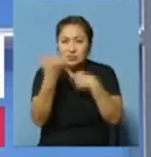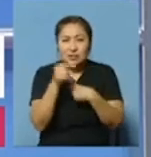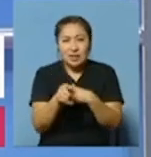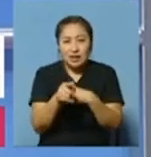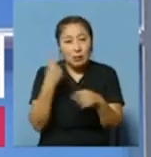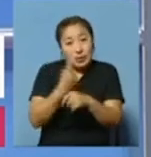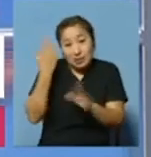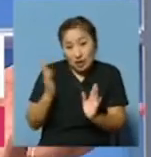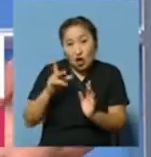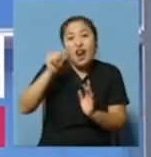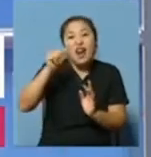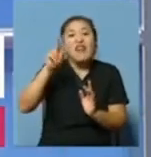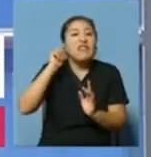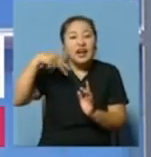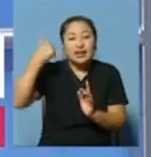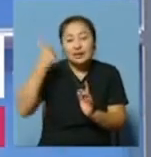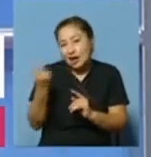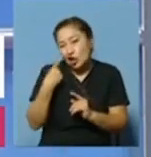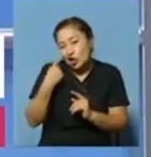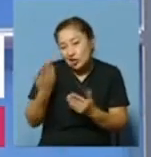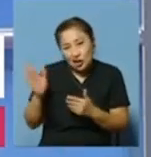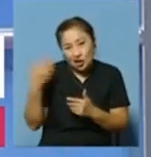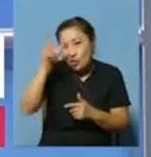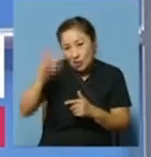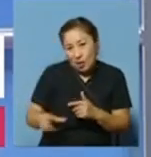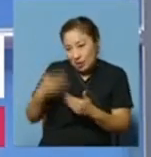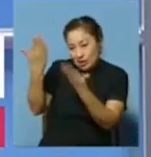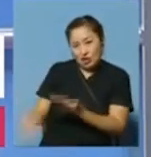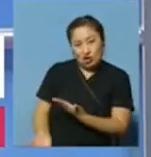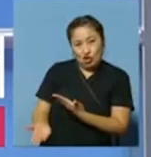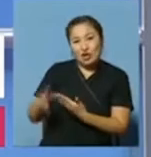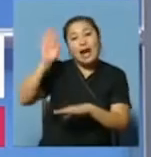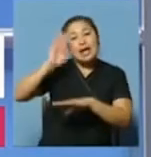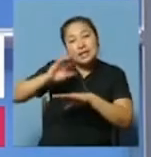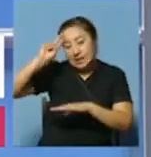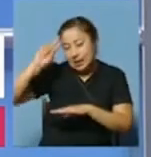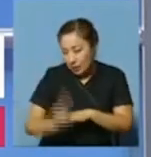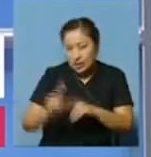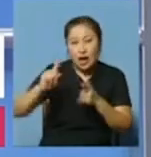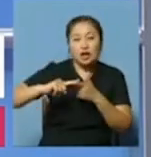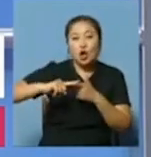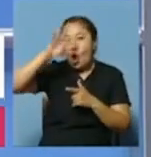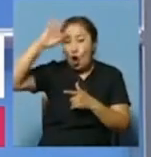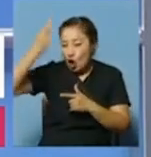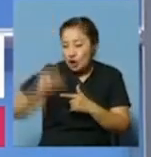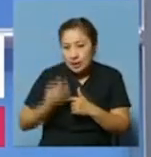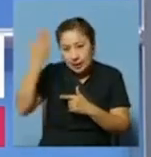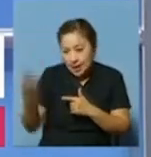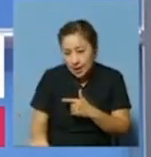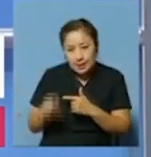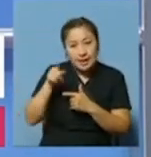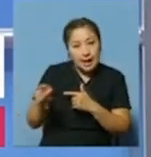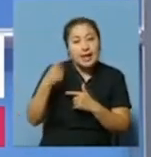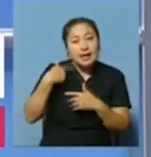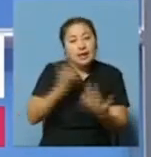primero lavagna es sabido por todos es una persona seria y respetada decente honesta que aparte